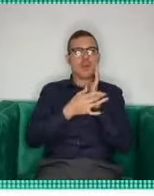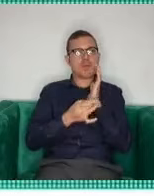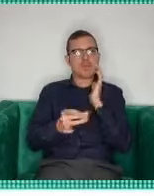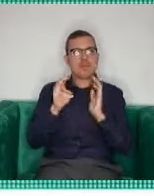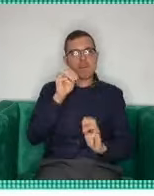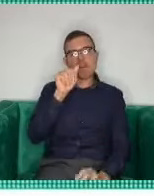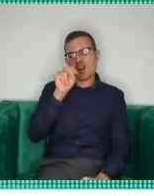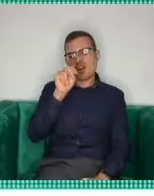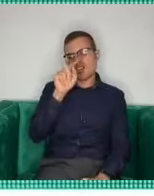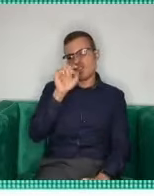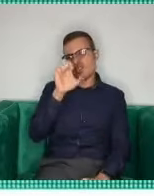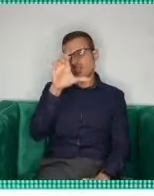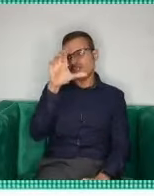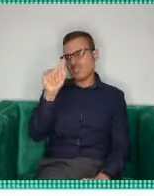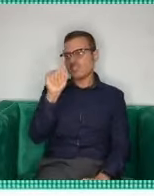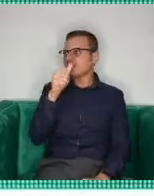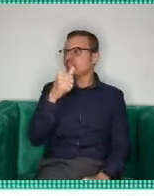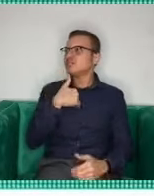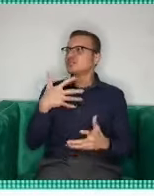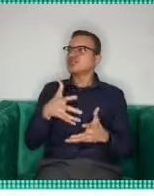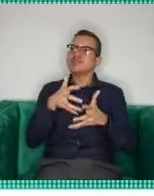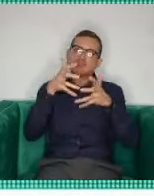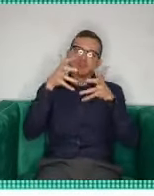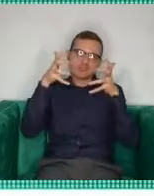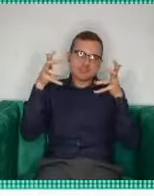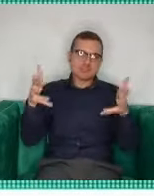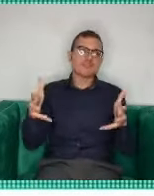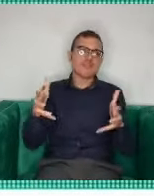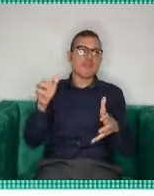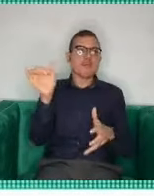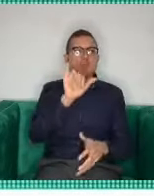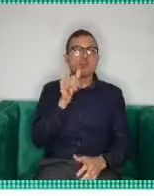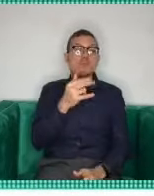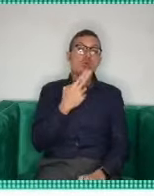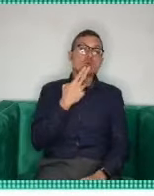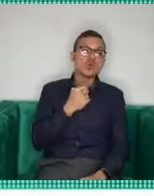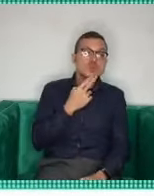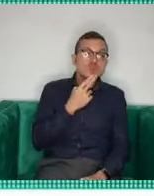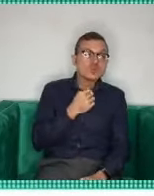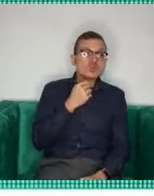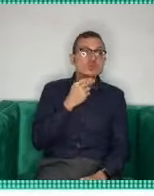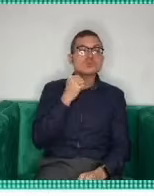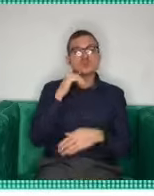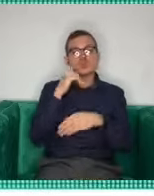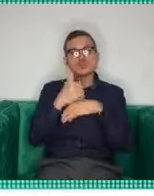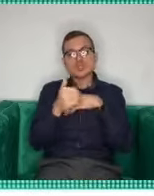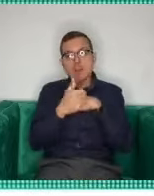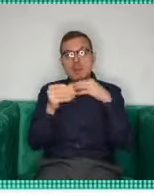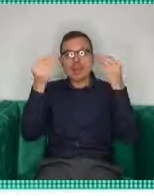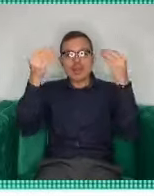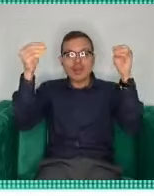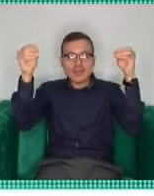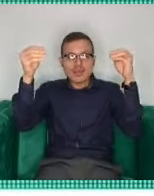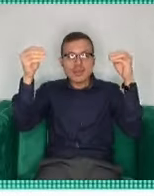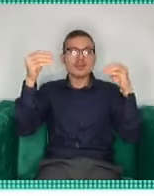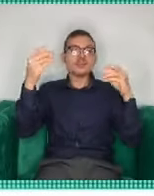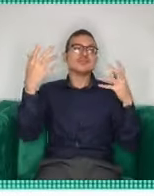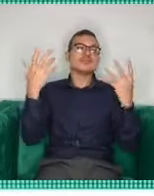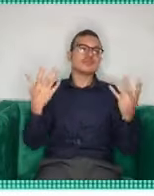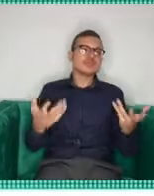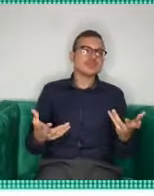de este pan de panadería, los bizcochitos de panadería. Usted puede Usted